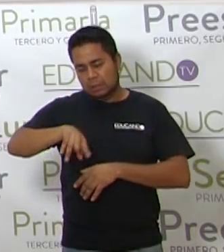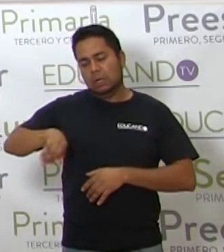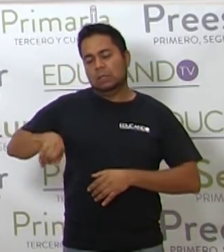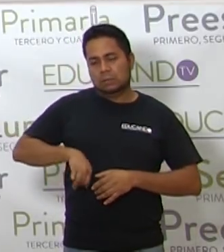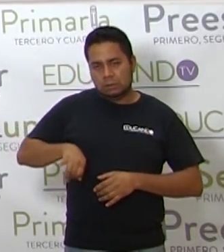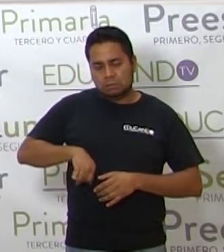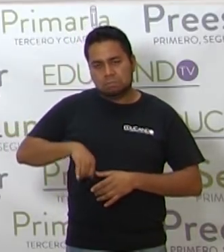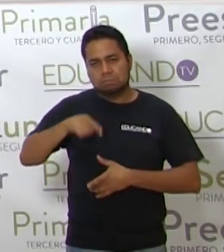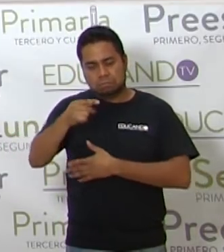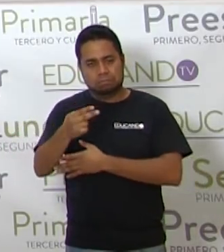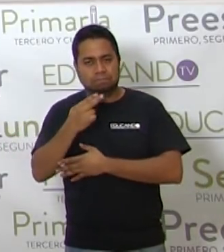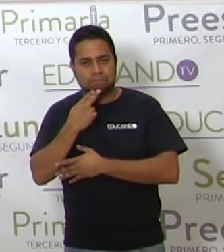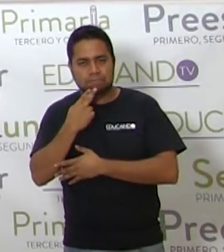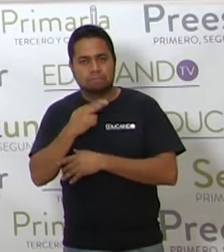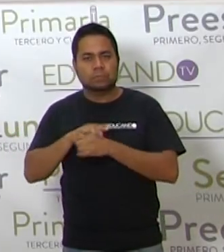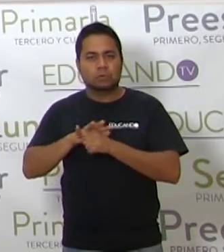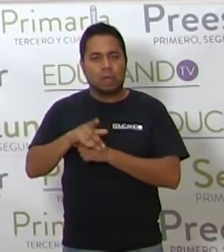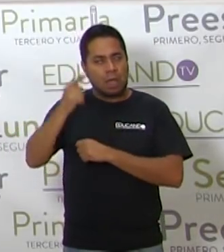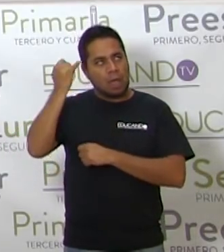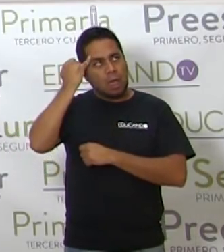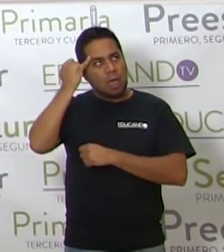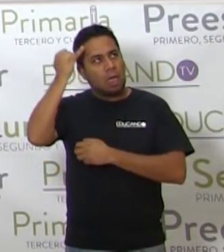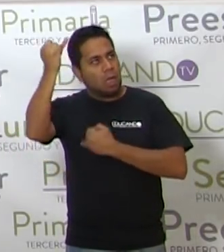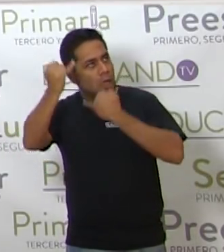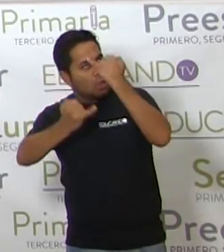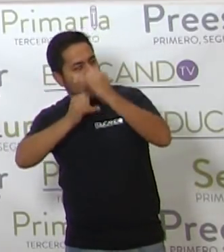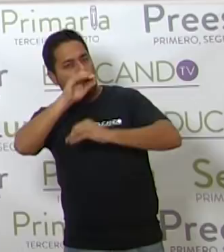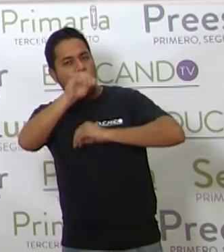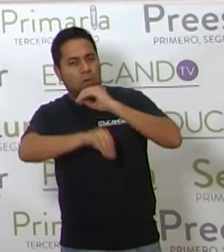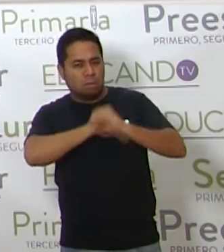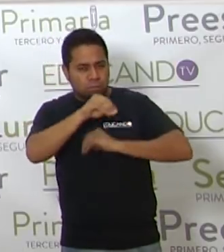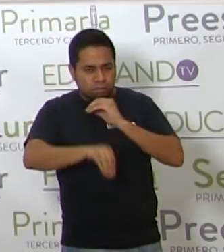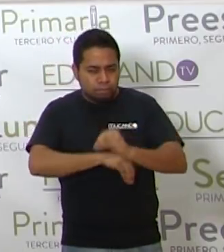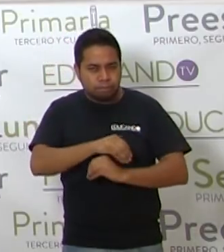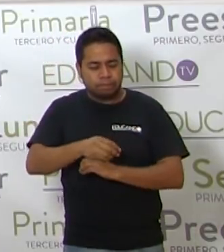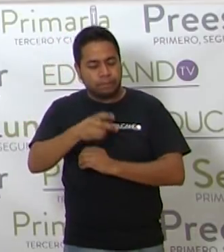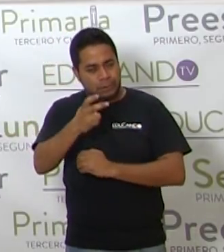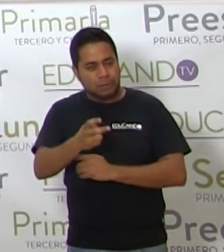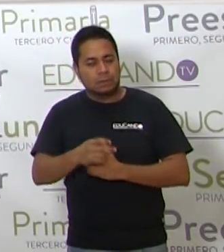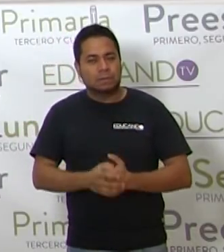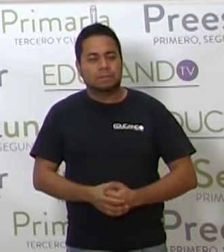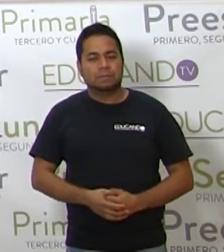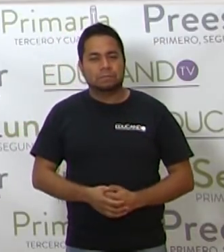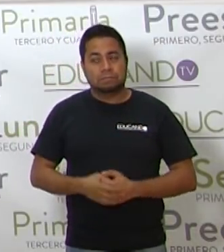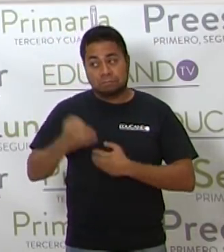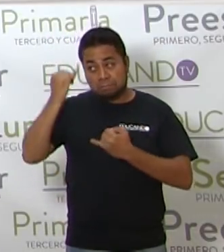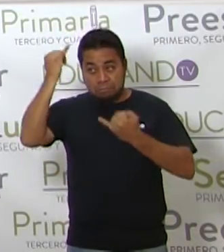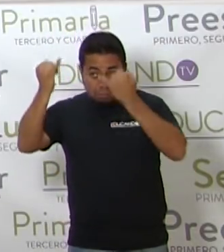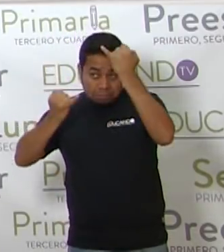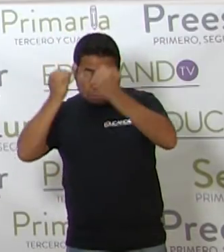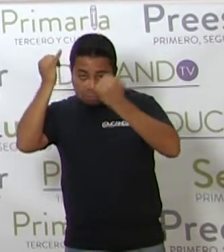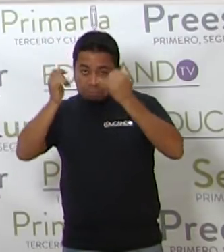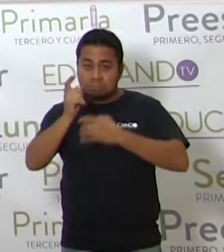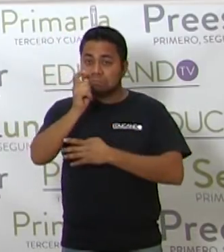tú utilices la imaginación. ¿Bien? Porque la imaginación te va a